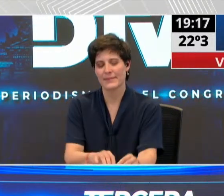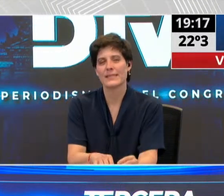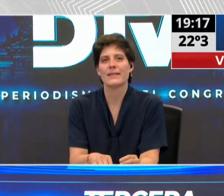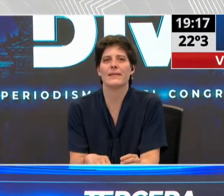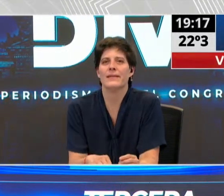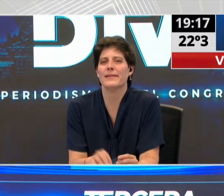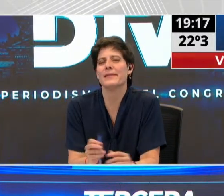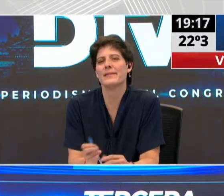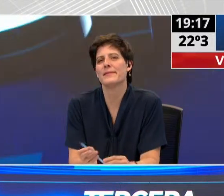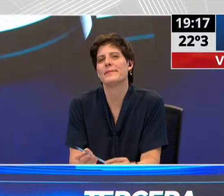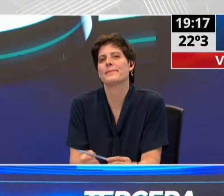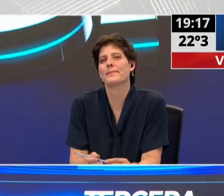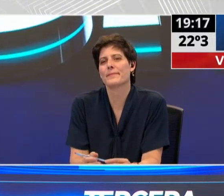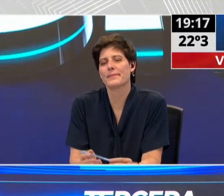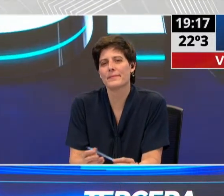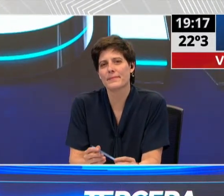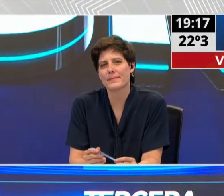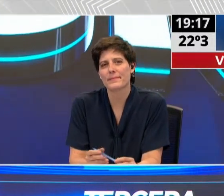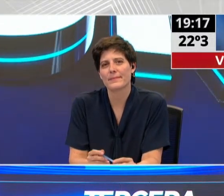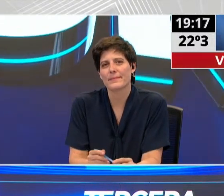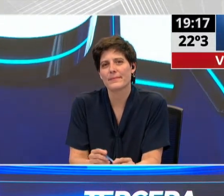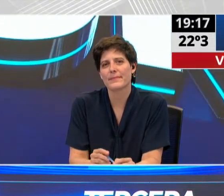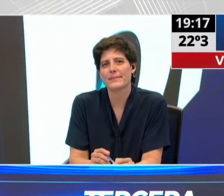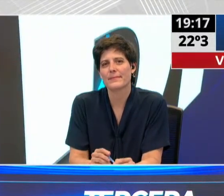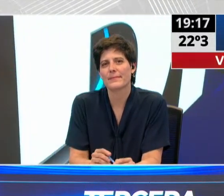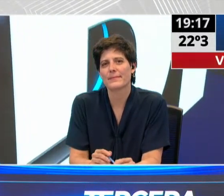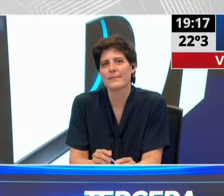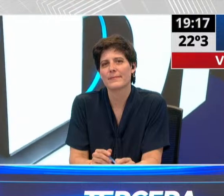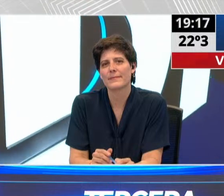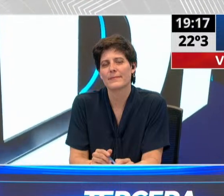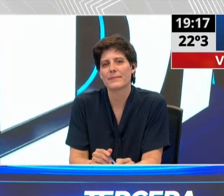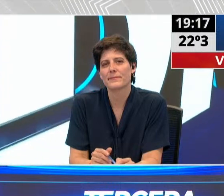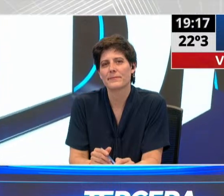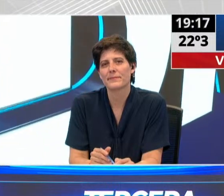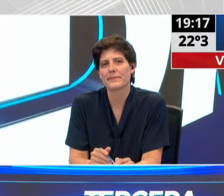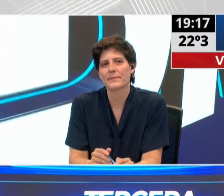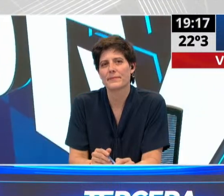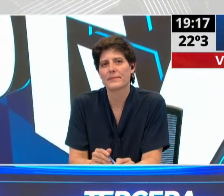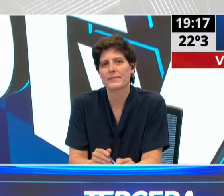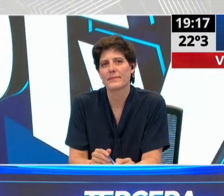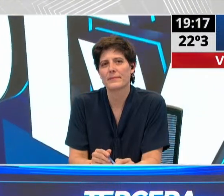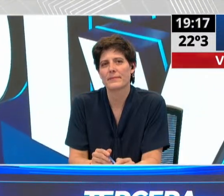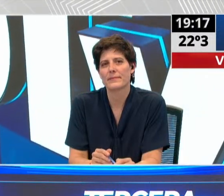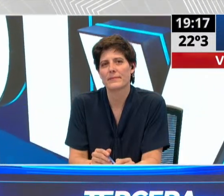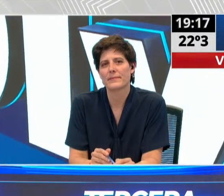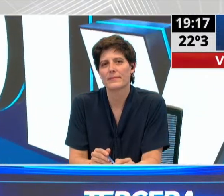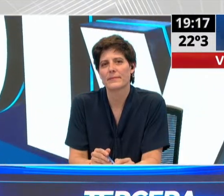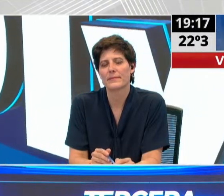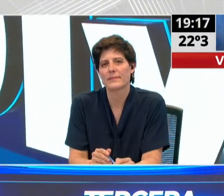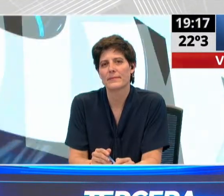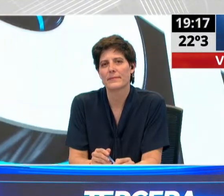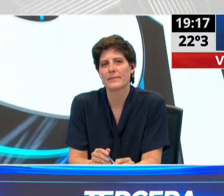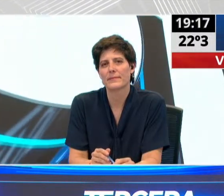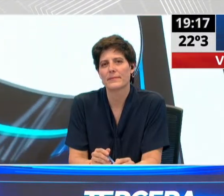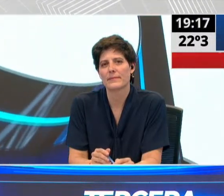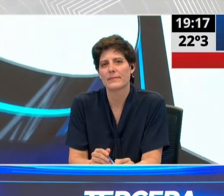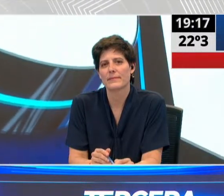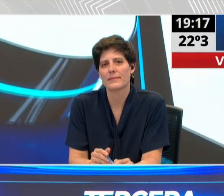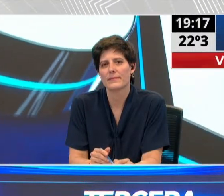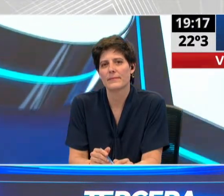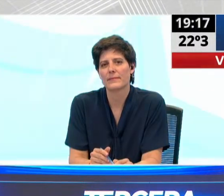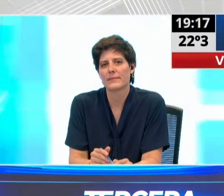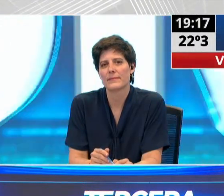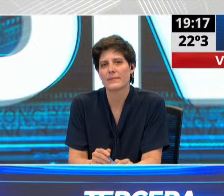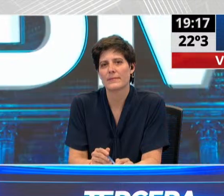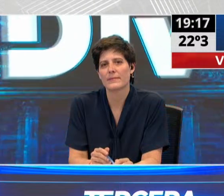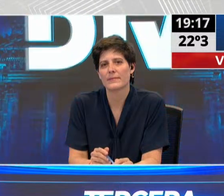negociación, finalmente no se concretó. ¿Por qué? Porque a la hora de definir a las autoridades existe la